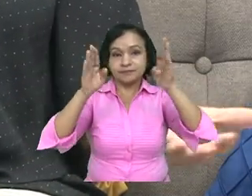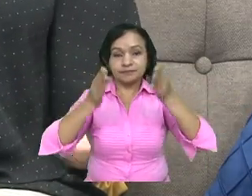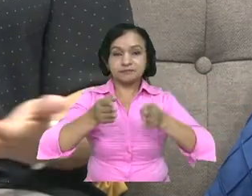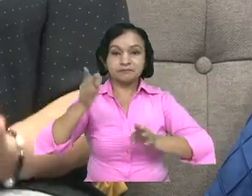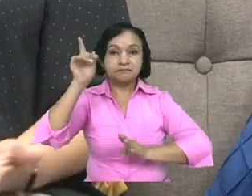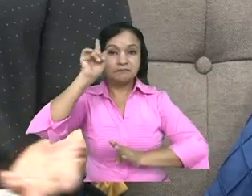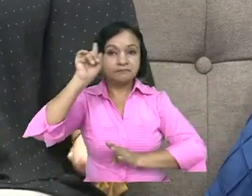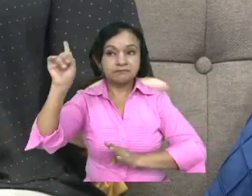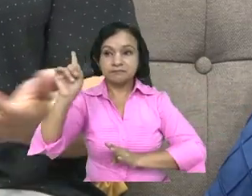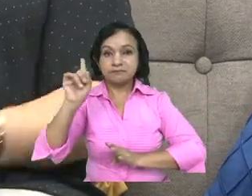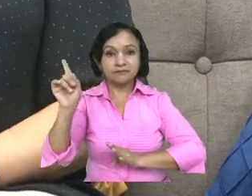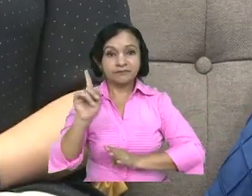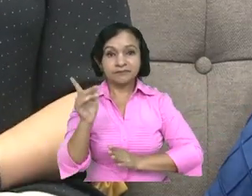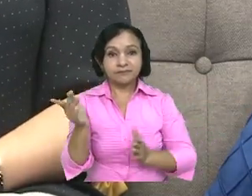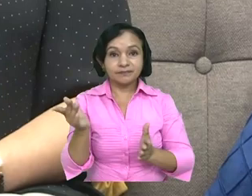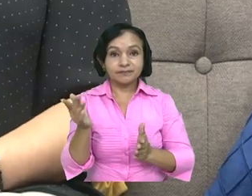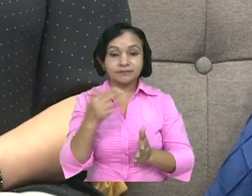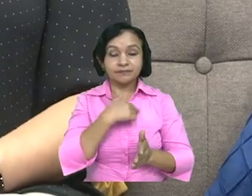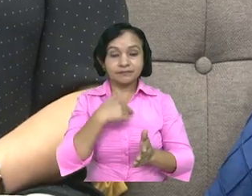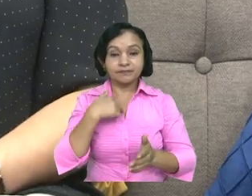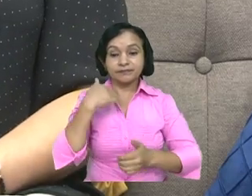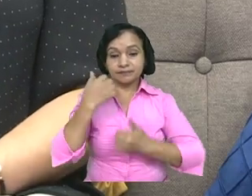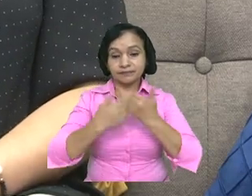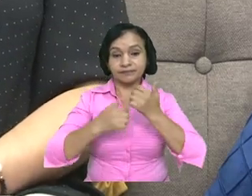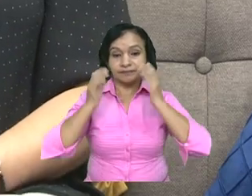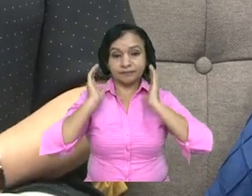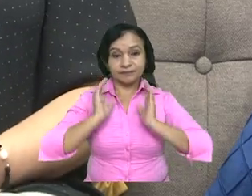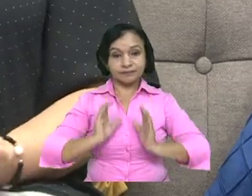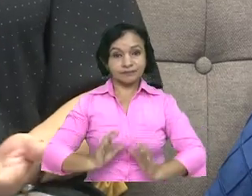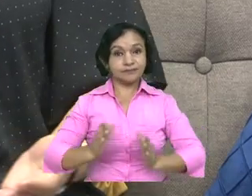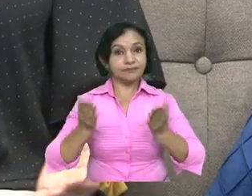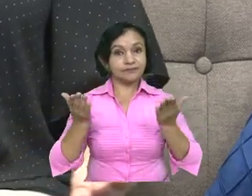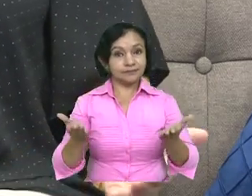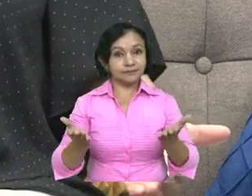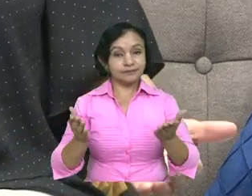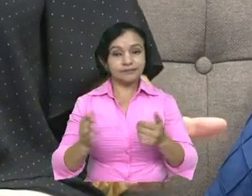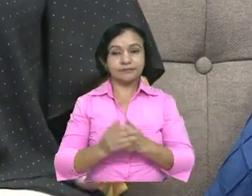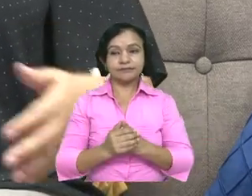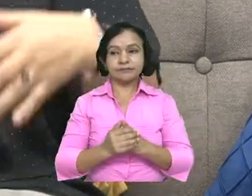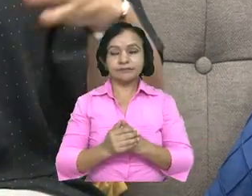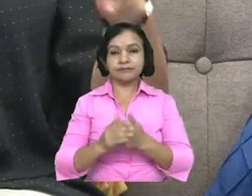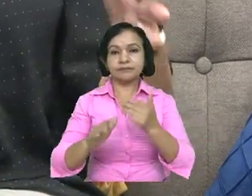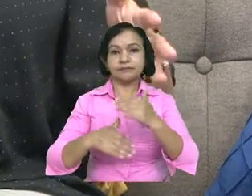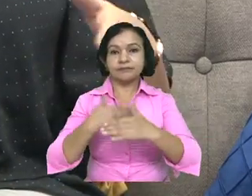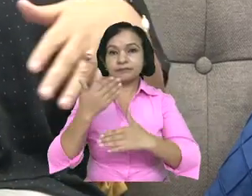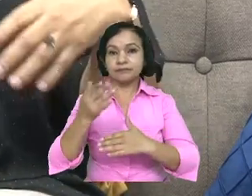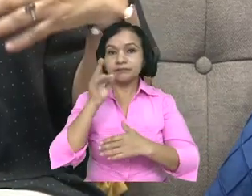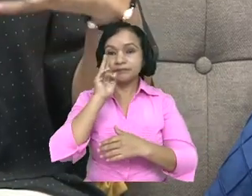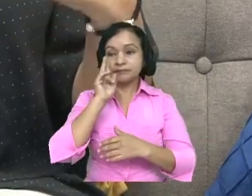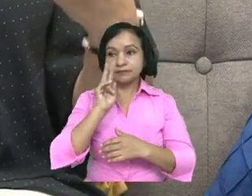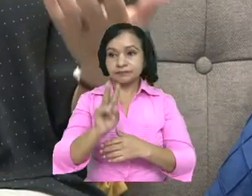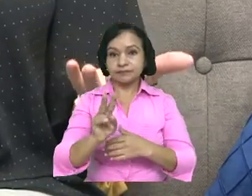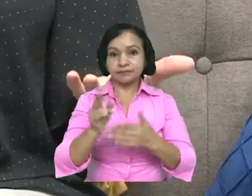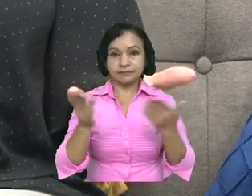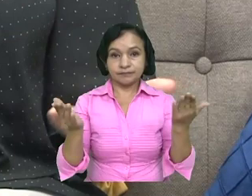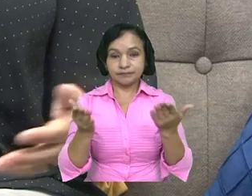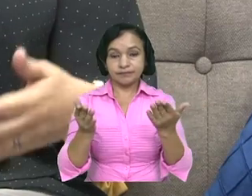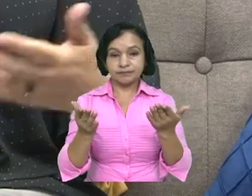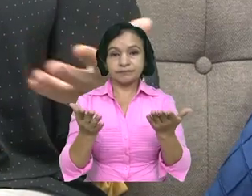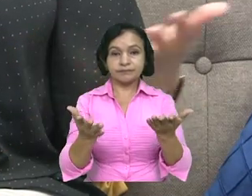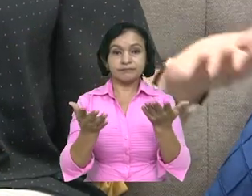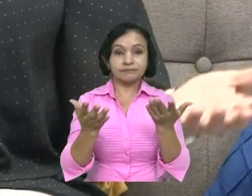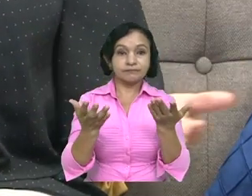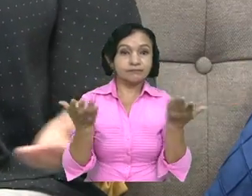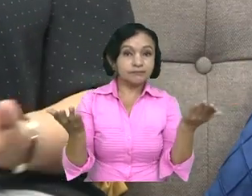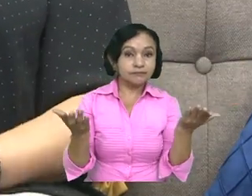dan que eso es lo que les está repercutiendo. Entonces, cuando ya probaste de que, o soñaste